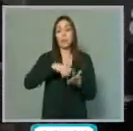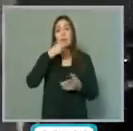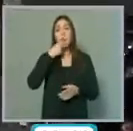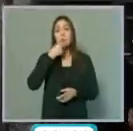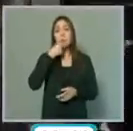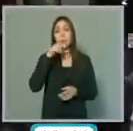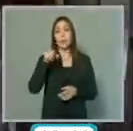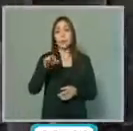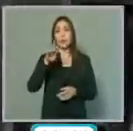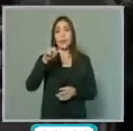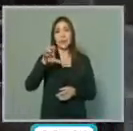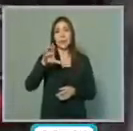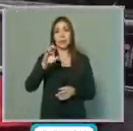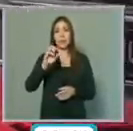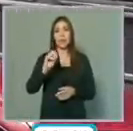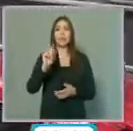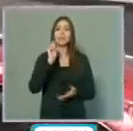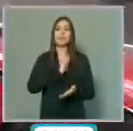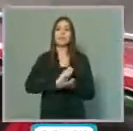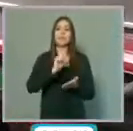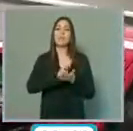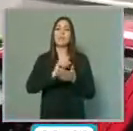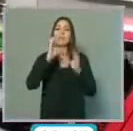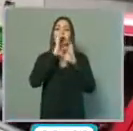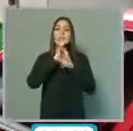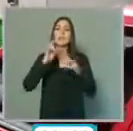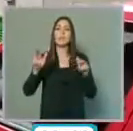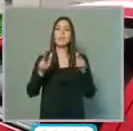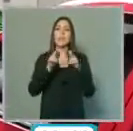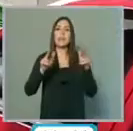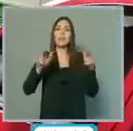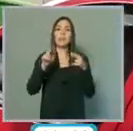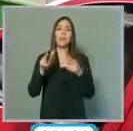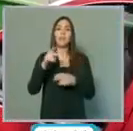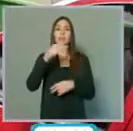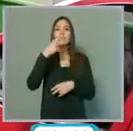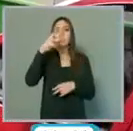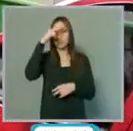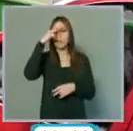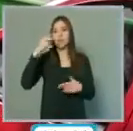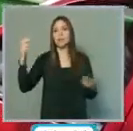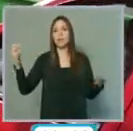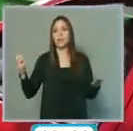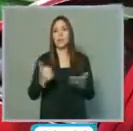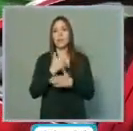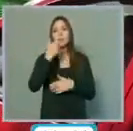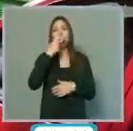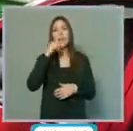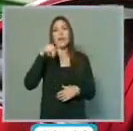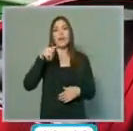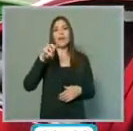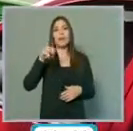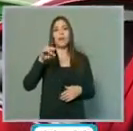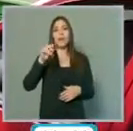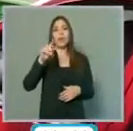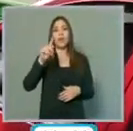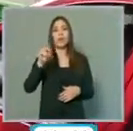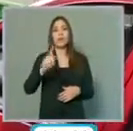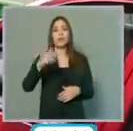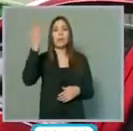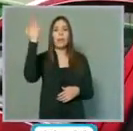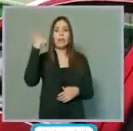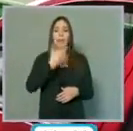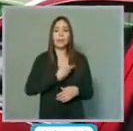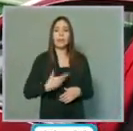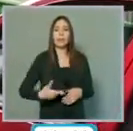Bocanegra escribió la letra del himno nacional y ganó el concurso convocado por Antonio López de Santana. Entonces,